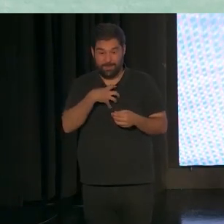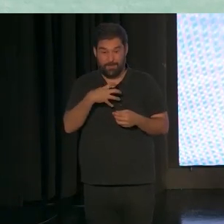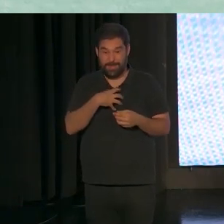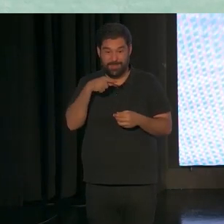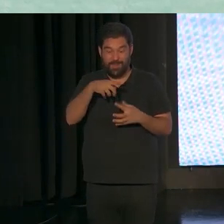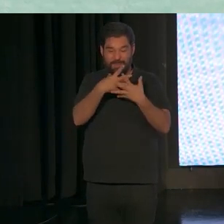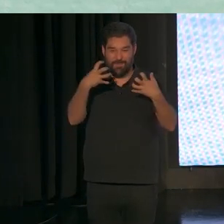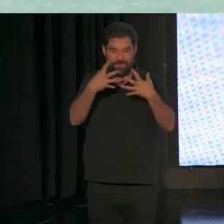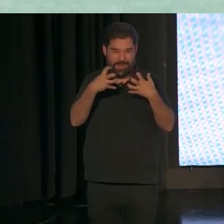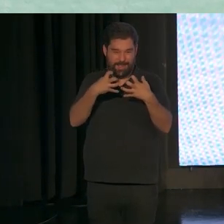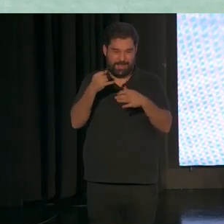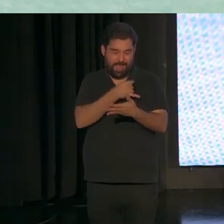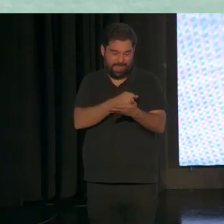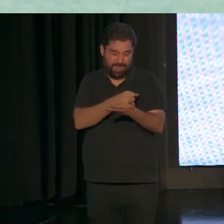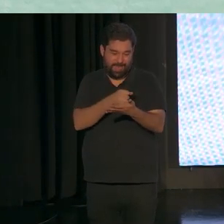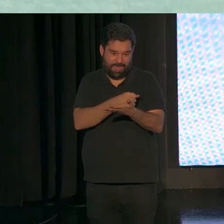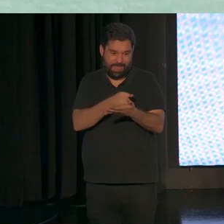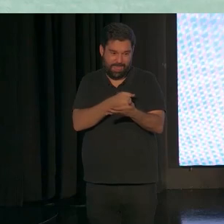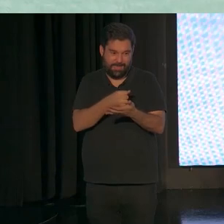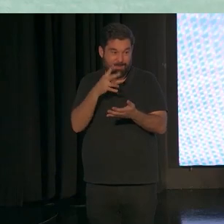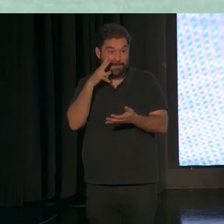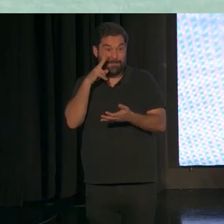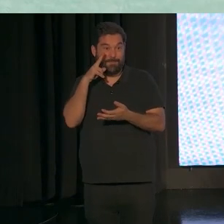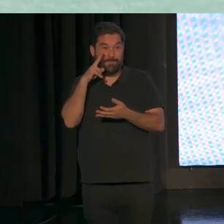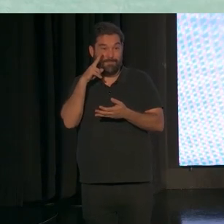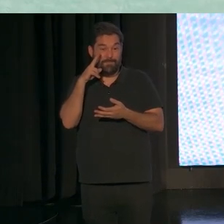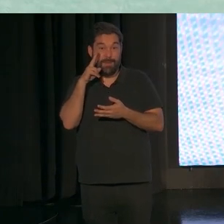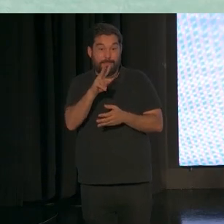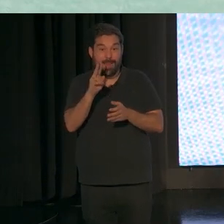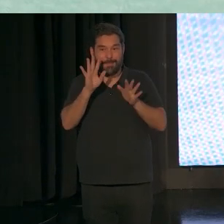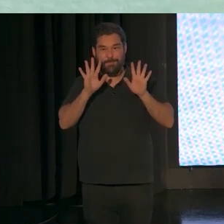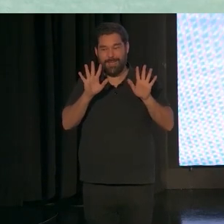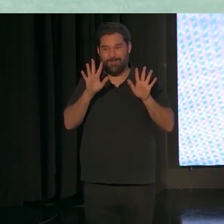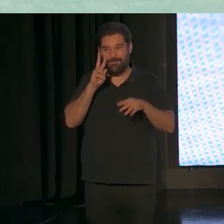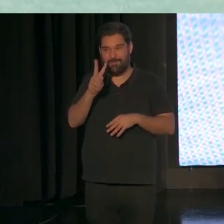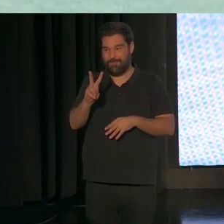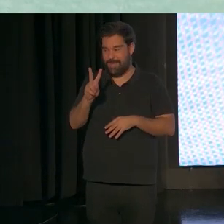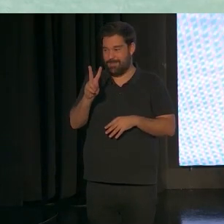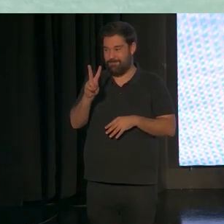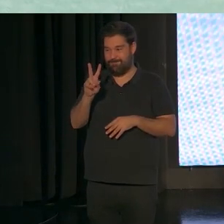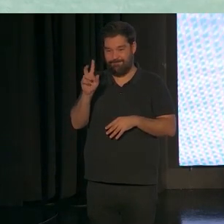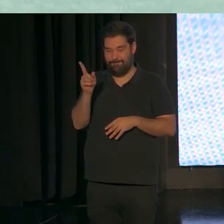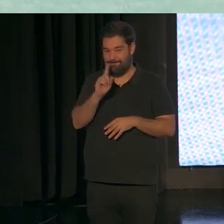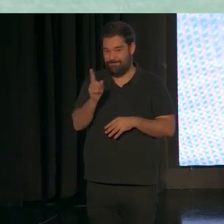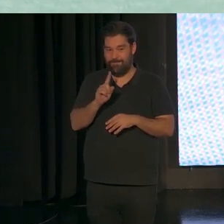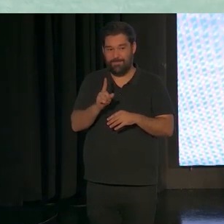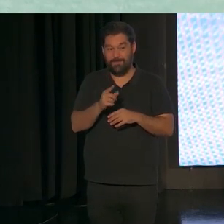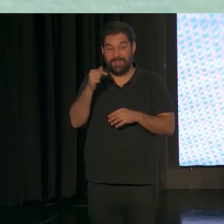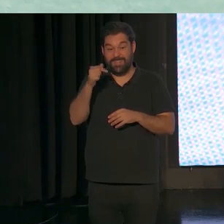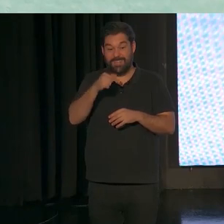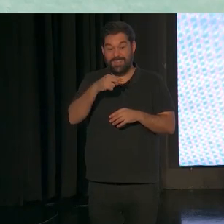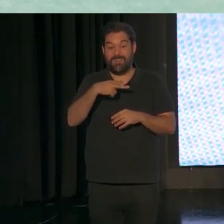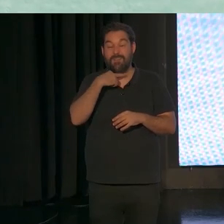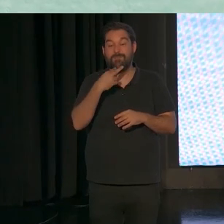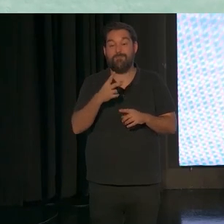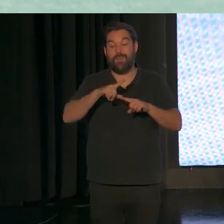hasta la tengo tatuada que es me miras mucho pero no me ves y lo que tú has dicho hoy en voz de tod